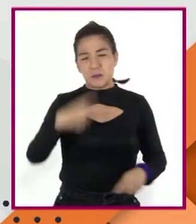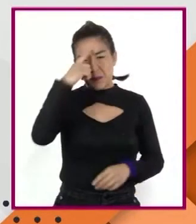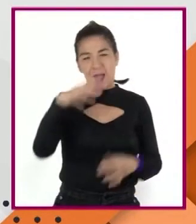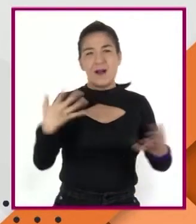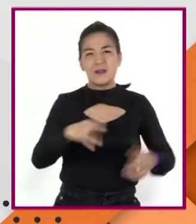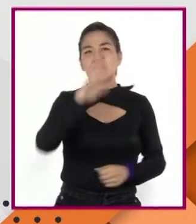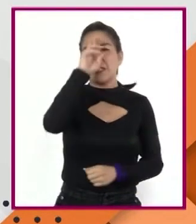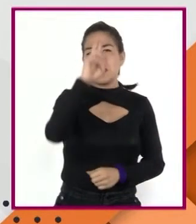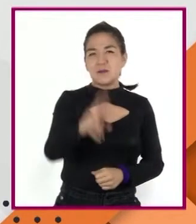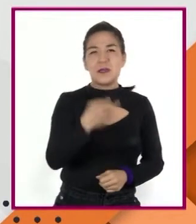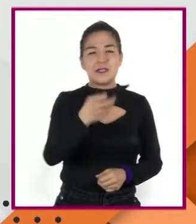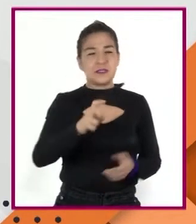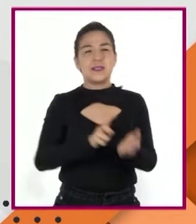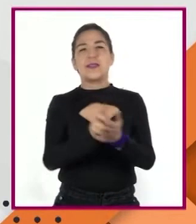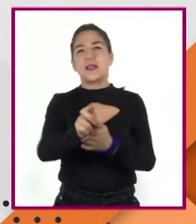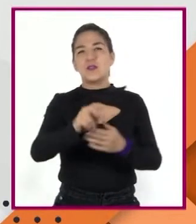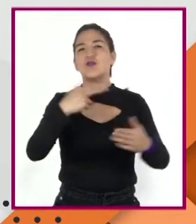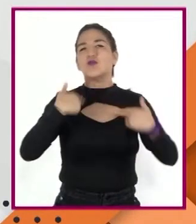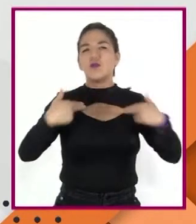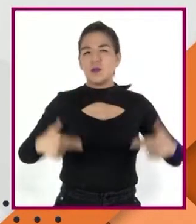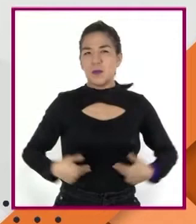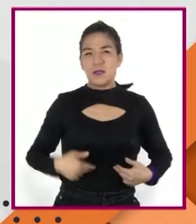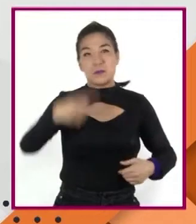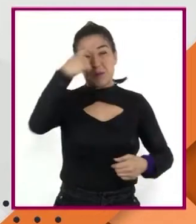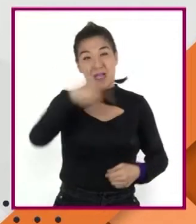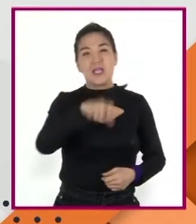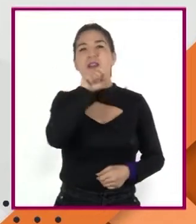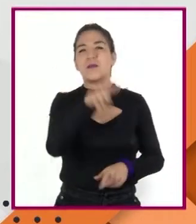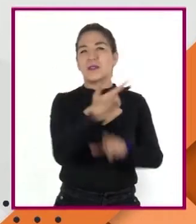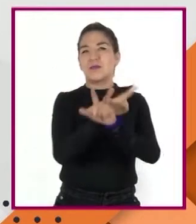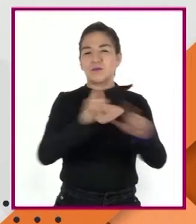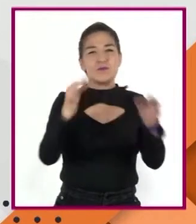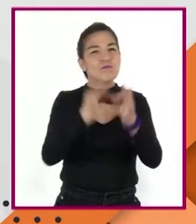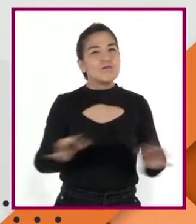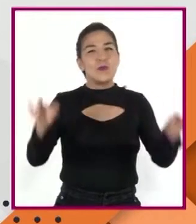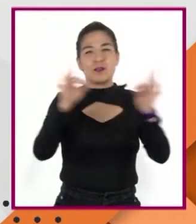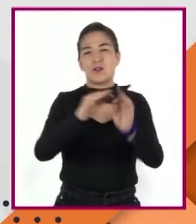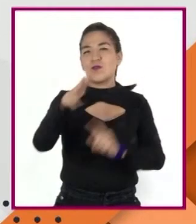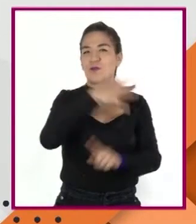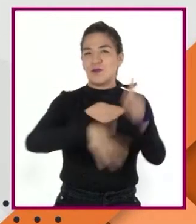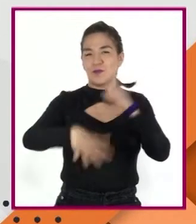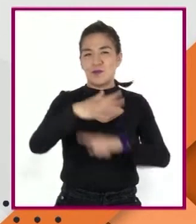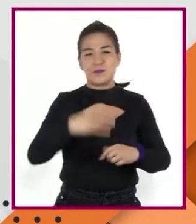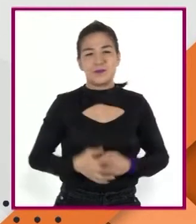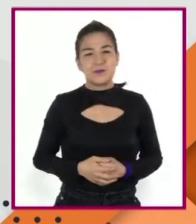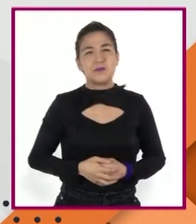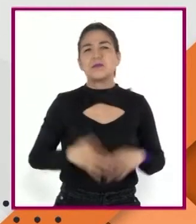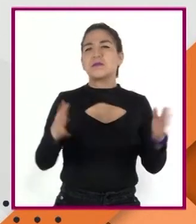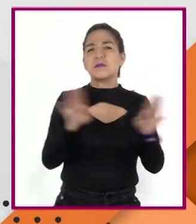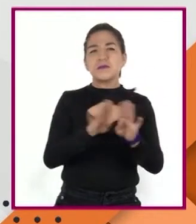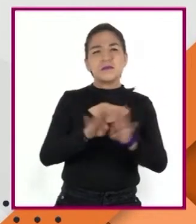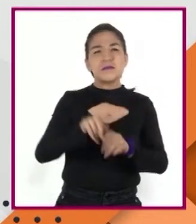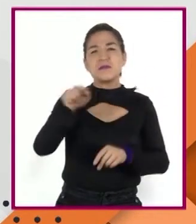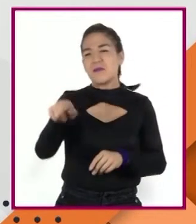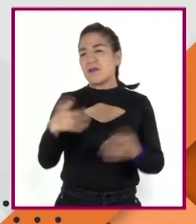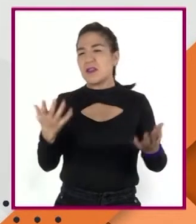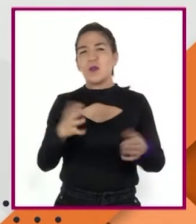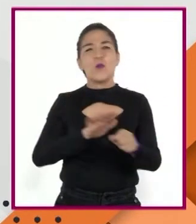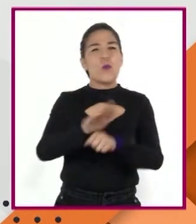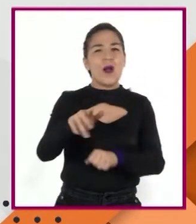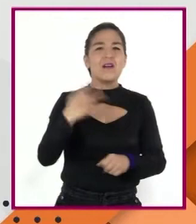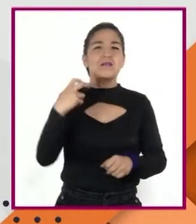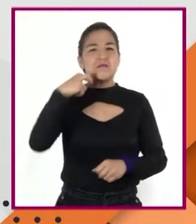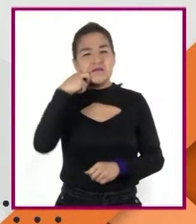del respeto a los derechos humanos y a las libertades fundamentales de todos, sin hacer distinción por motivos de